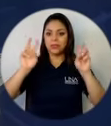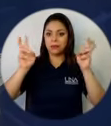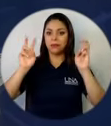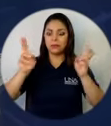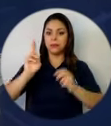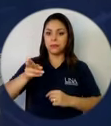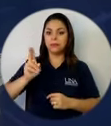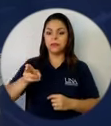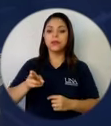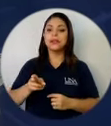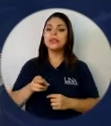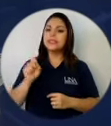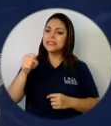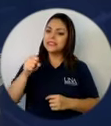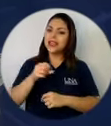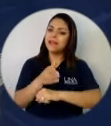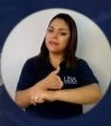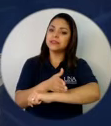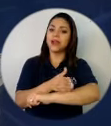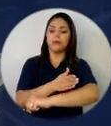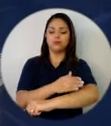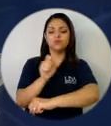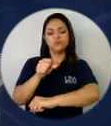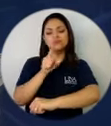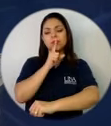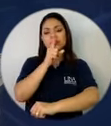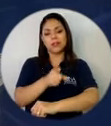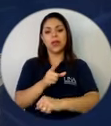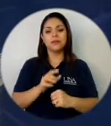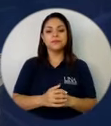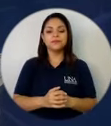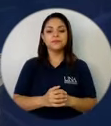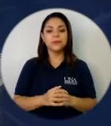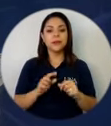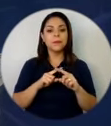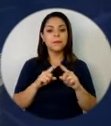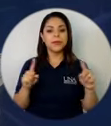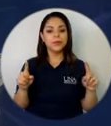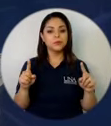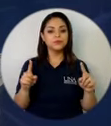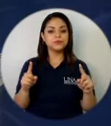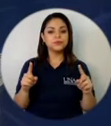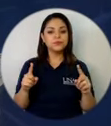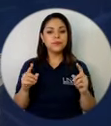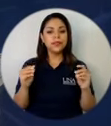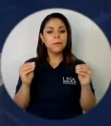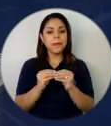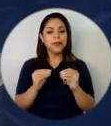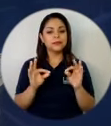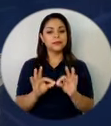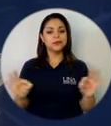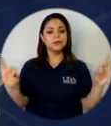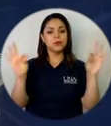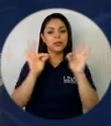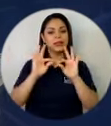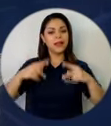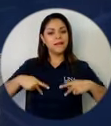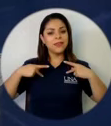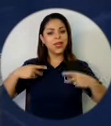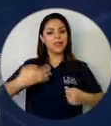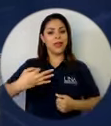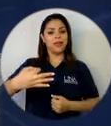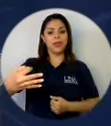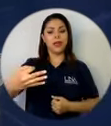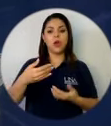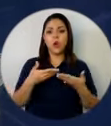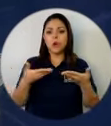que, si bien sí avanzamos, como decía Larisa, en algunas cosas, en la parte como elemental del diario vivir,